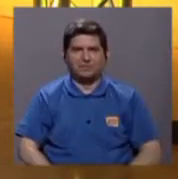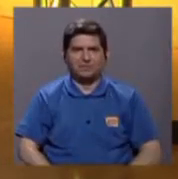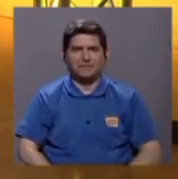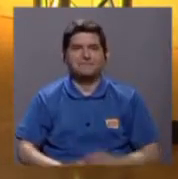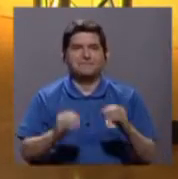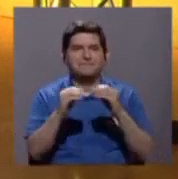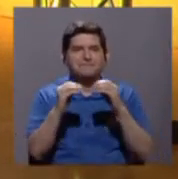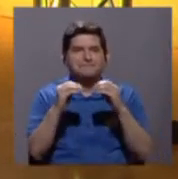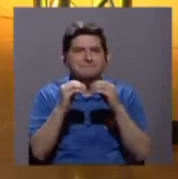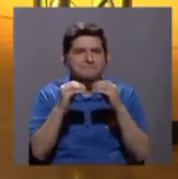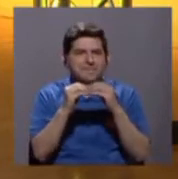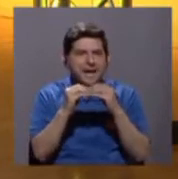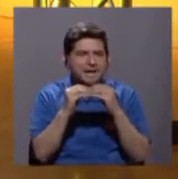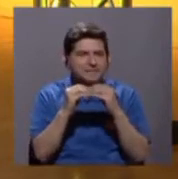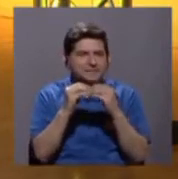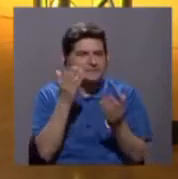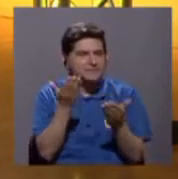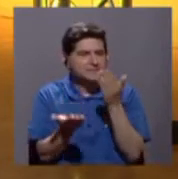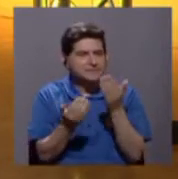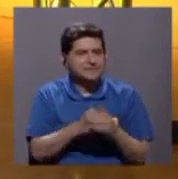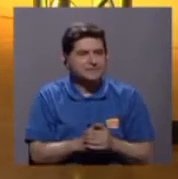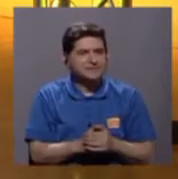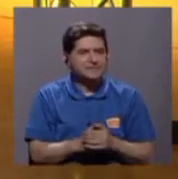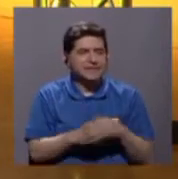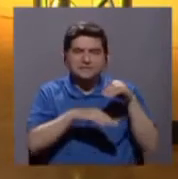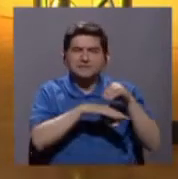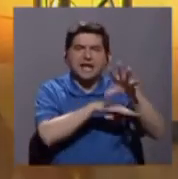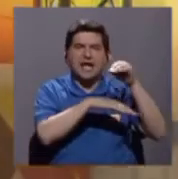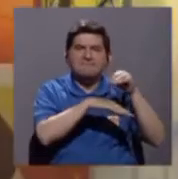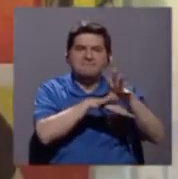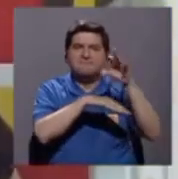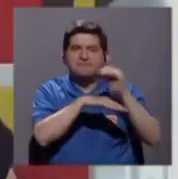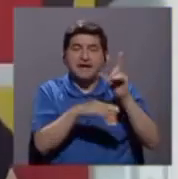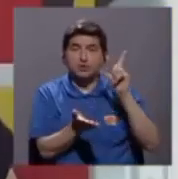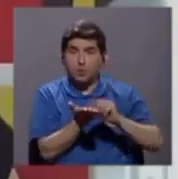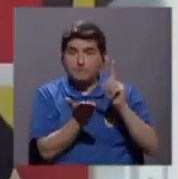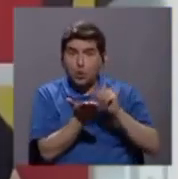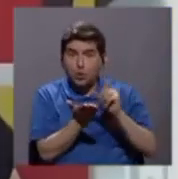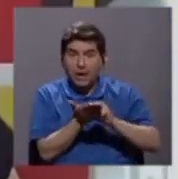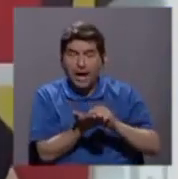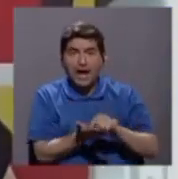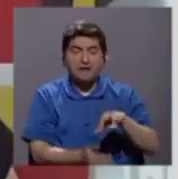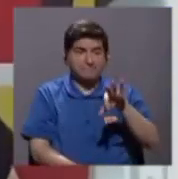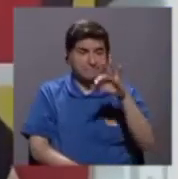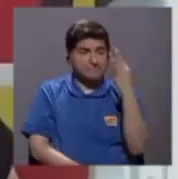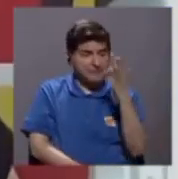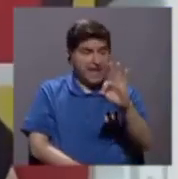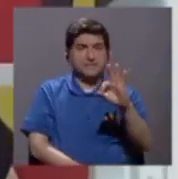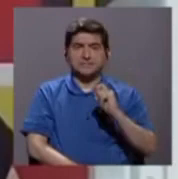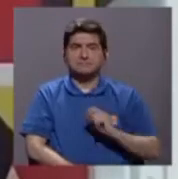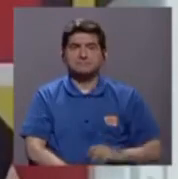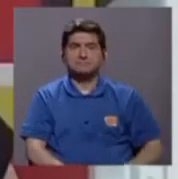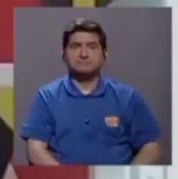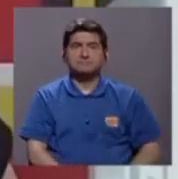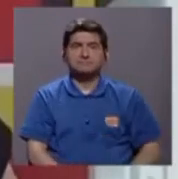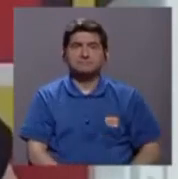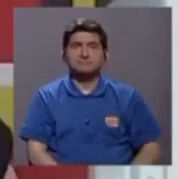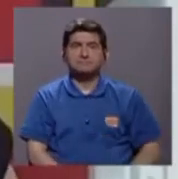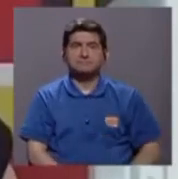eran más, él tenía más efecto publicándolo en francés.